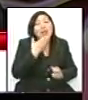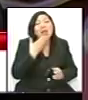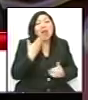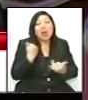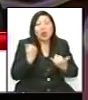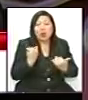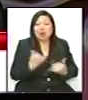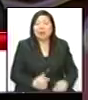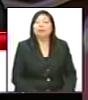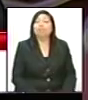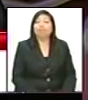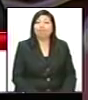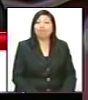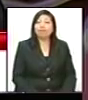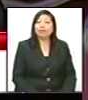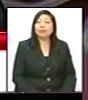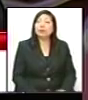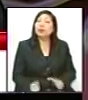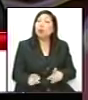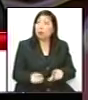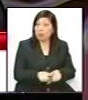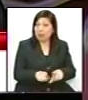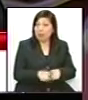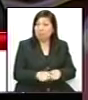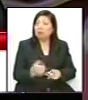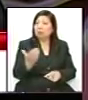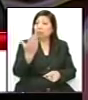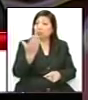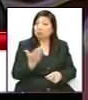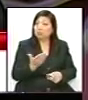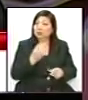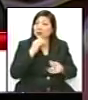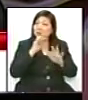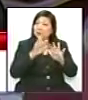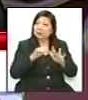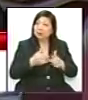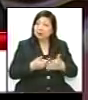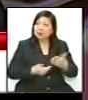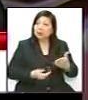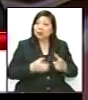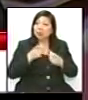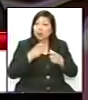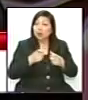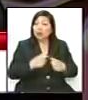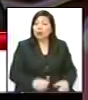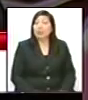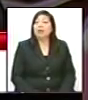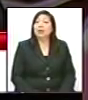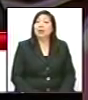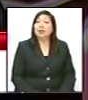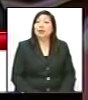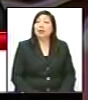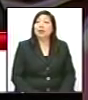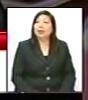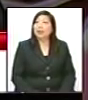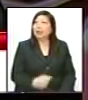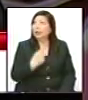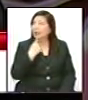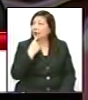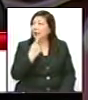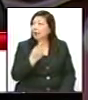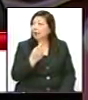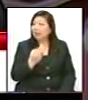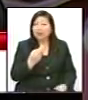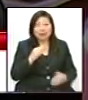en esta sesión. Asimismo, hemos recibido un oficio del Contralor General de la República señalando que por